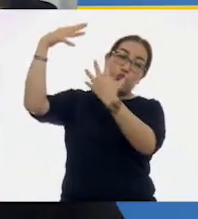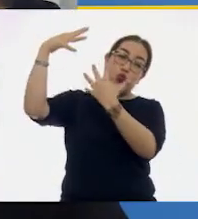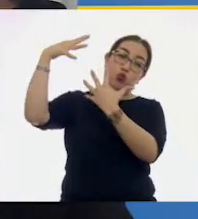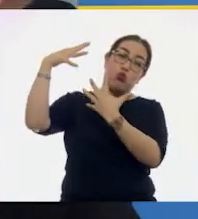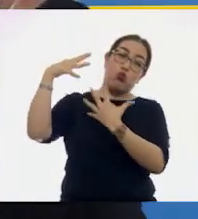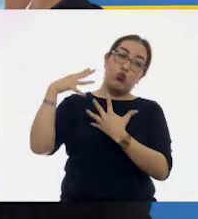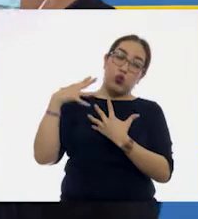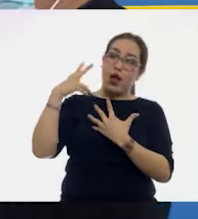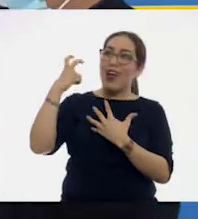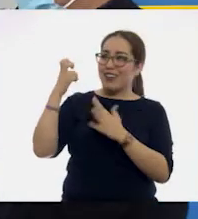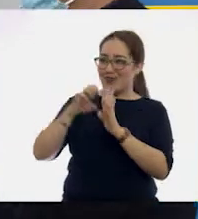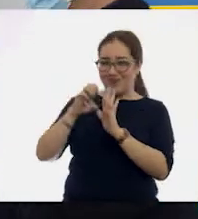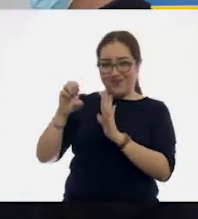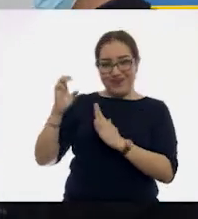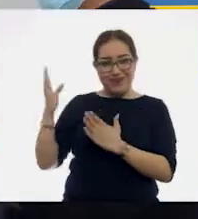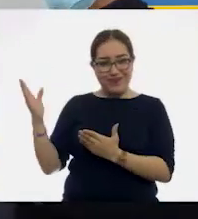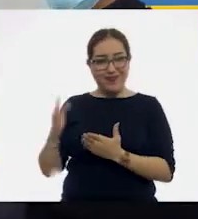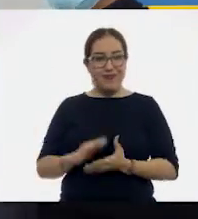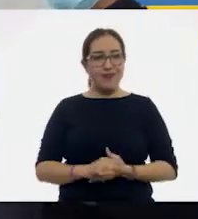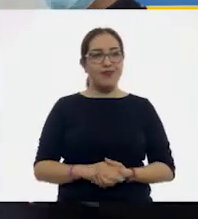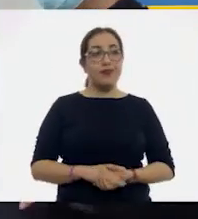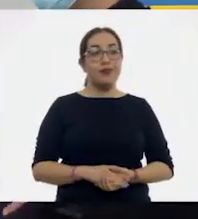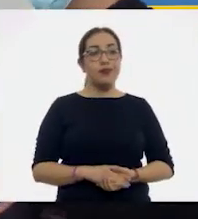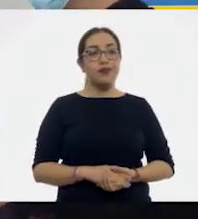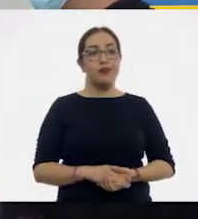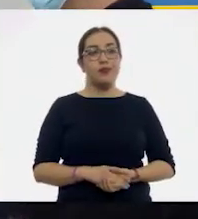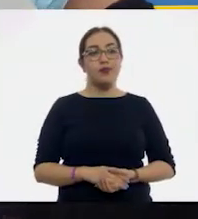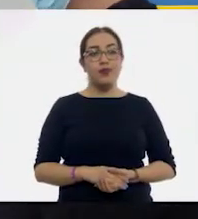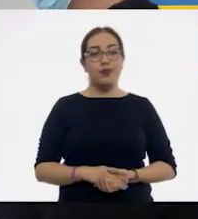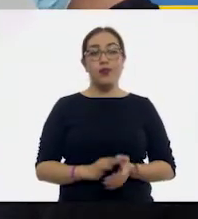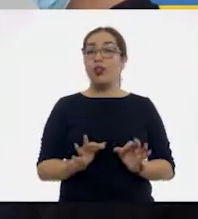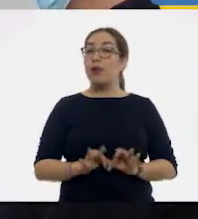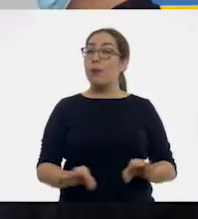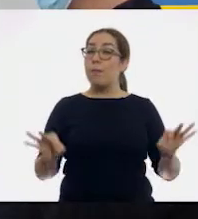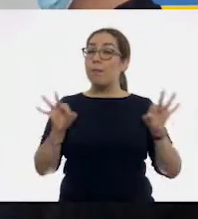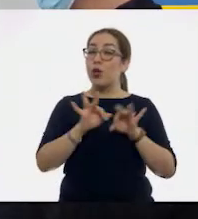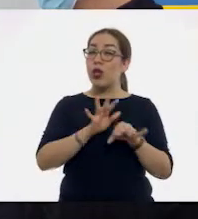aquí ejemplificado. Algo muy importante es el aire,